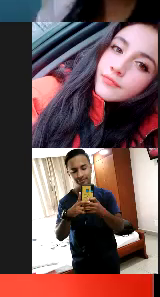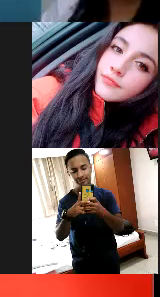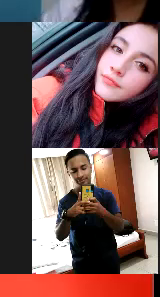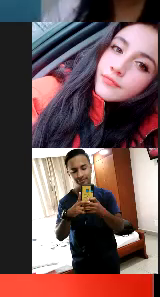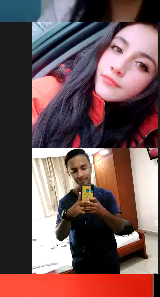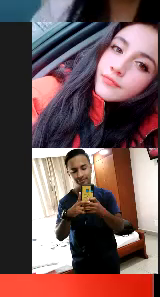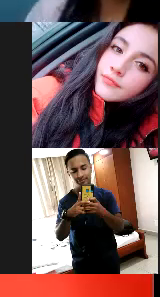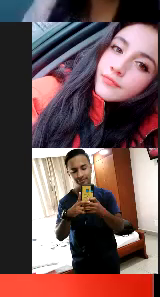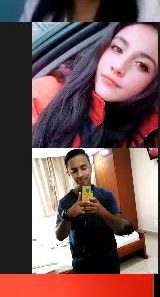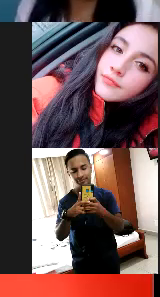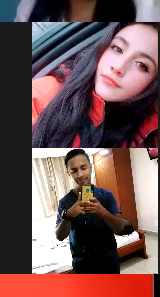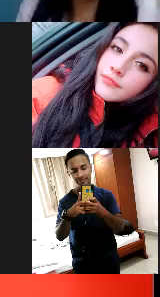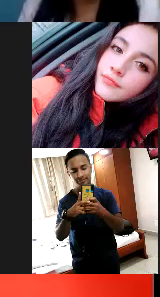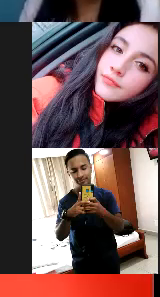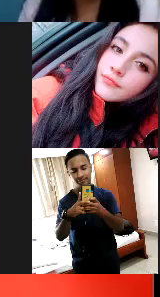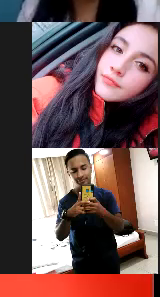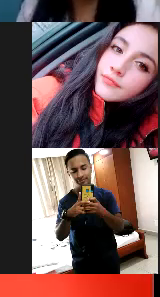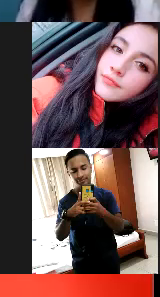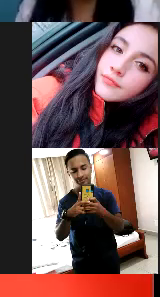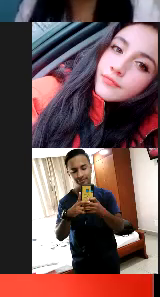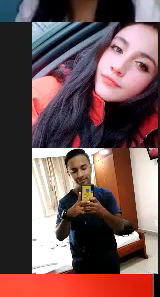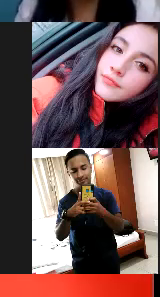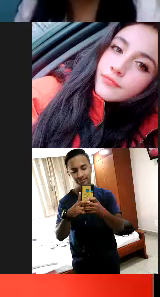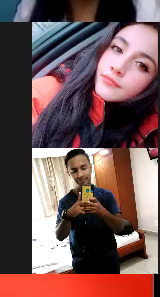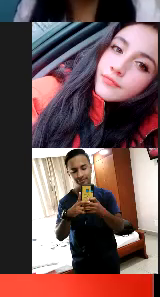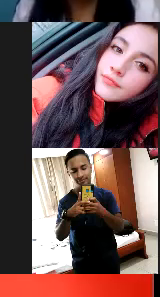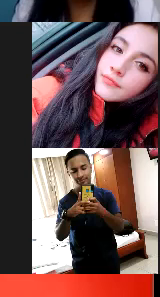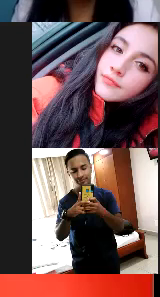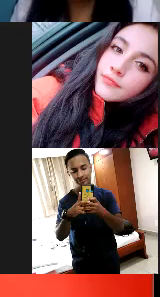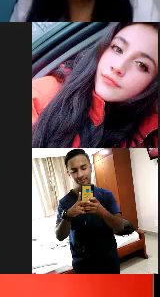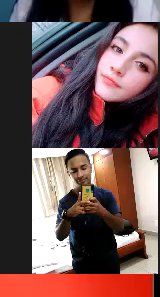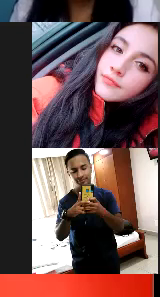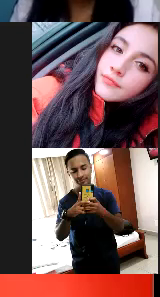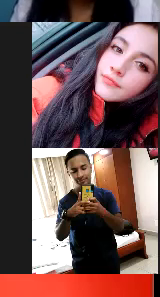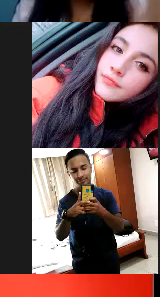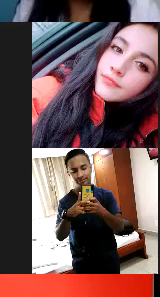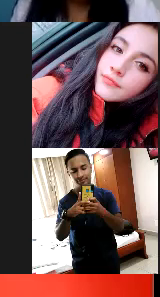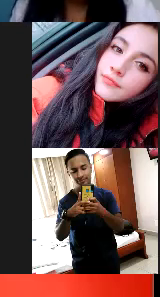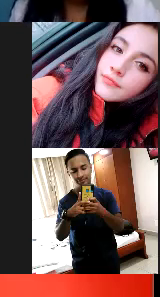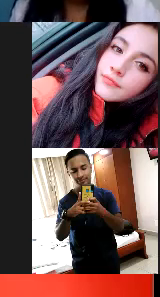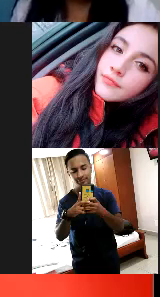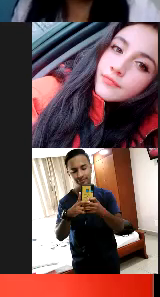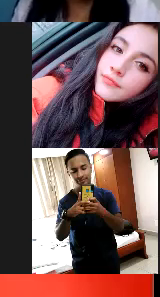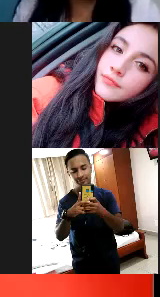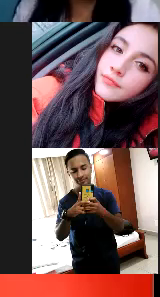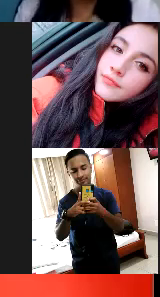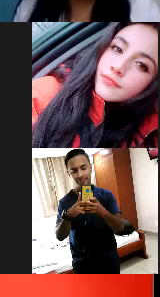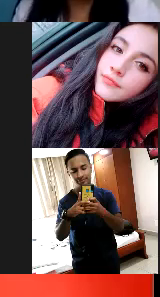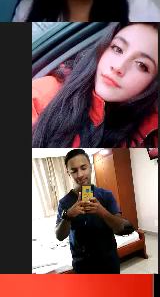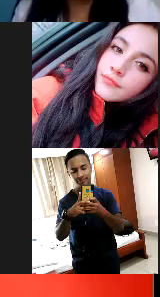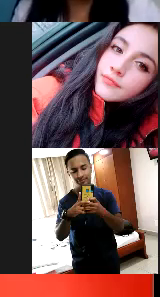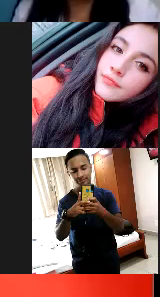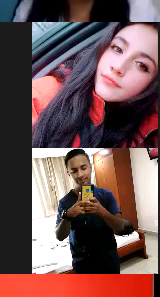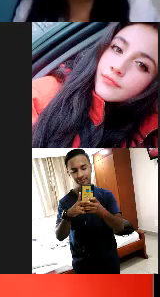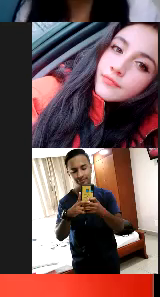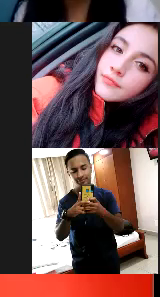y tenemos que existe una destrucción progresiva de las nefronas. Y las que están intactas, las que todavía